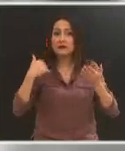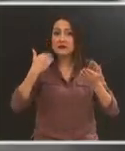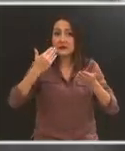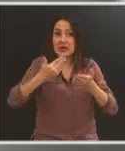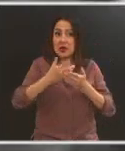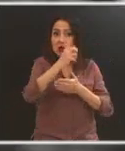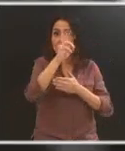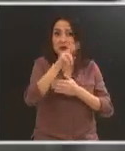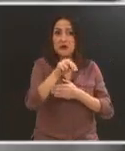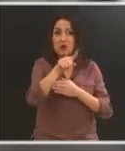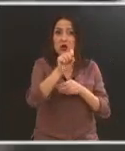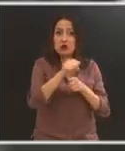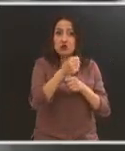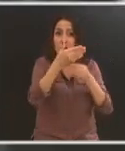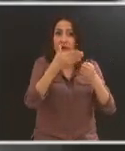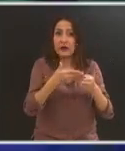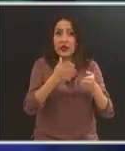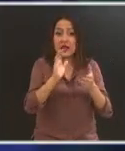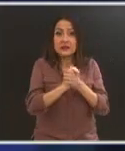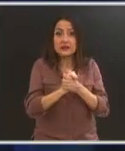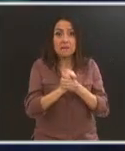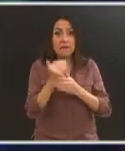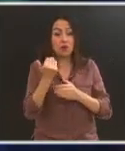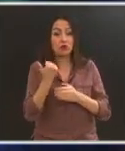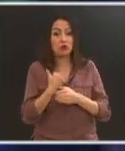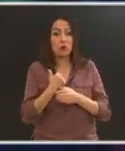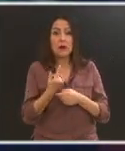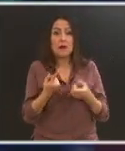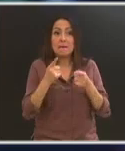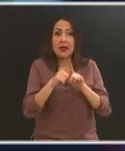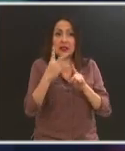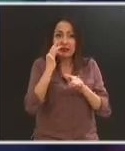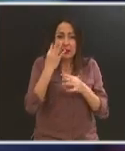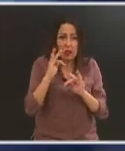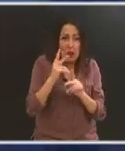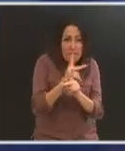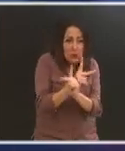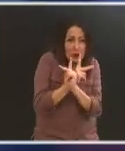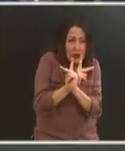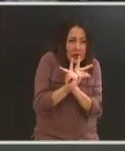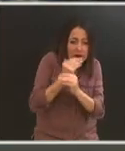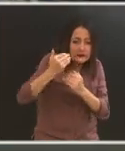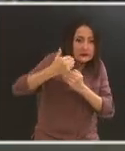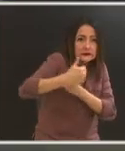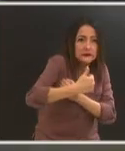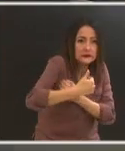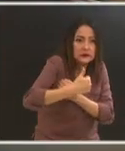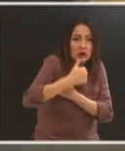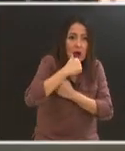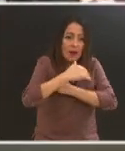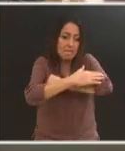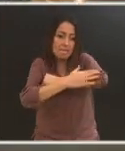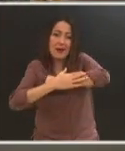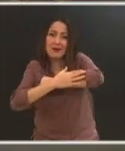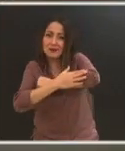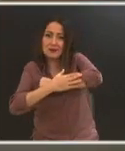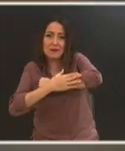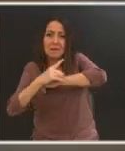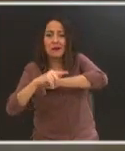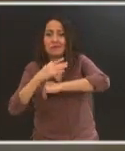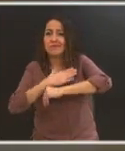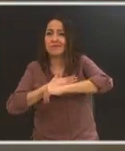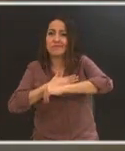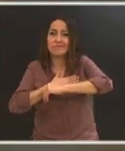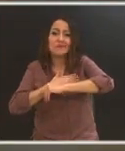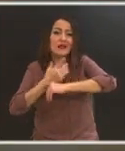Costa Rica de una sobrina del esposo. Su pareja intentó protegerla en ese momento y la cubrió con el brazo, lamentablemente. Pese a